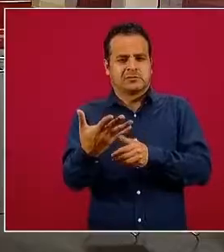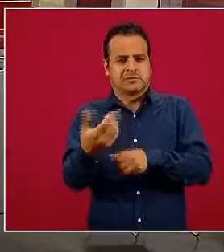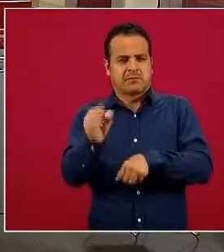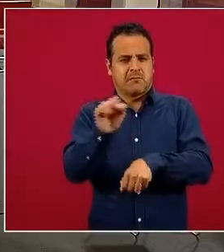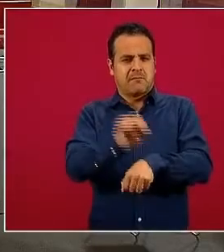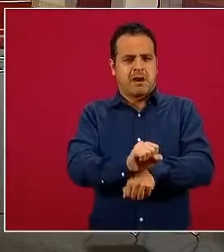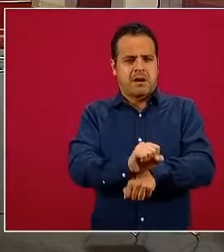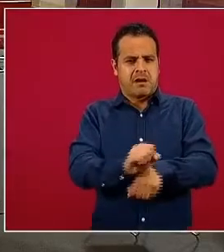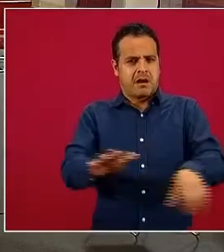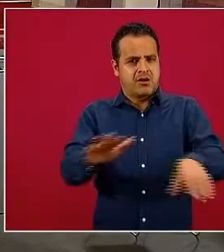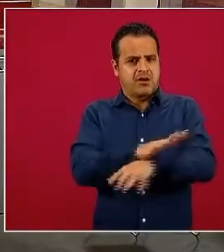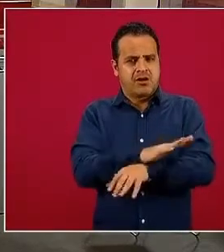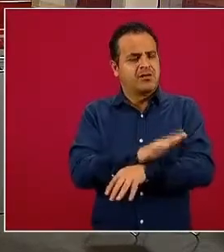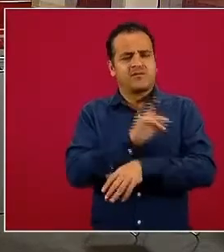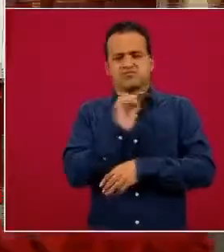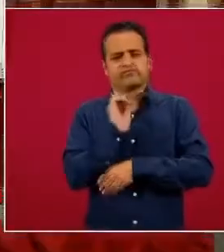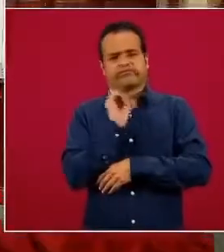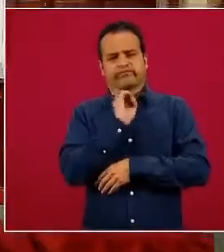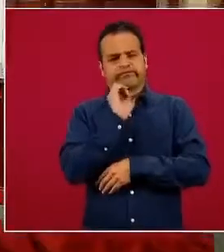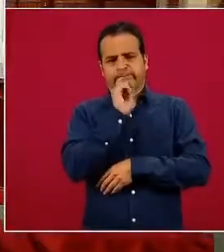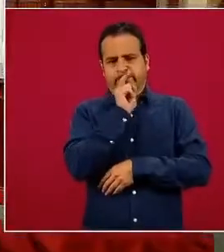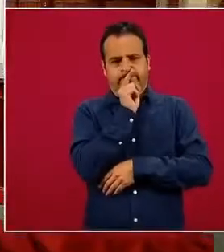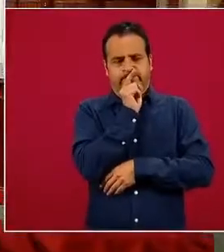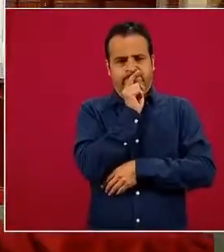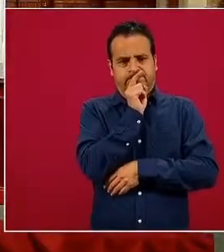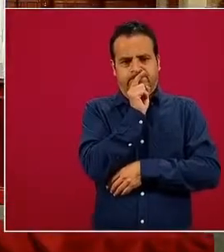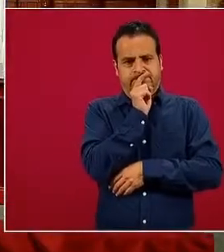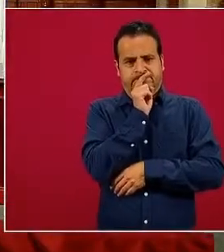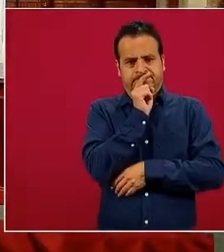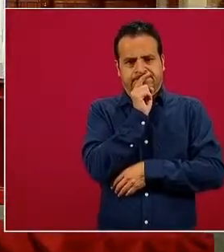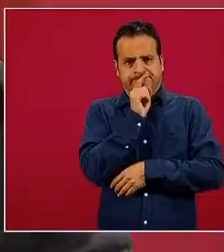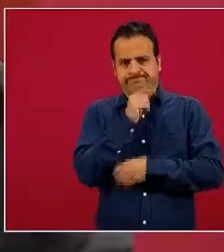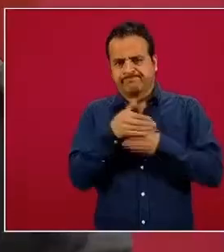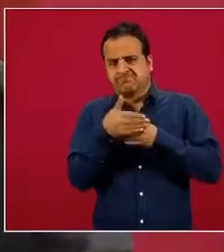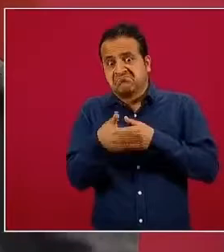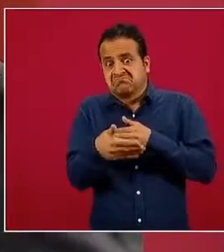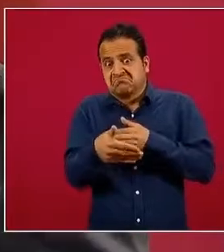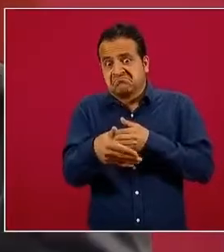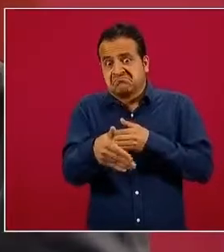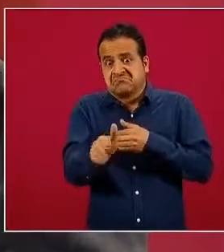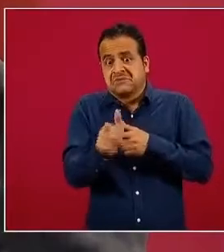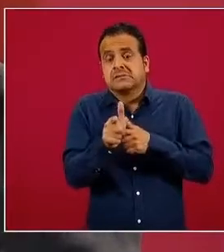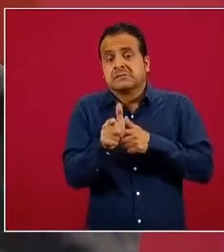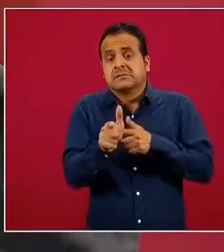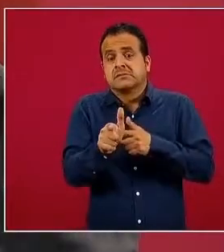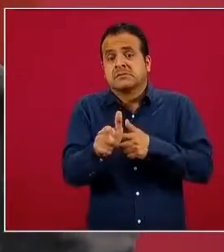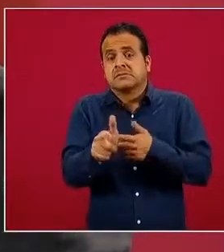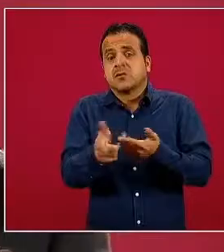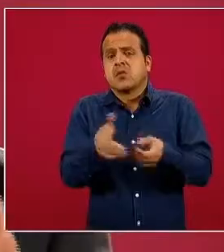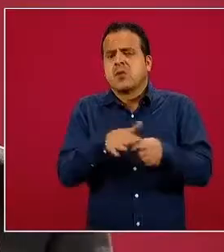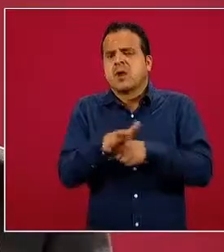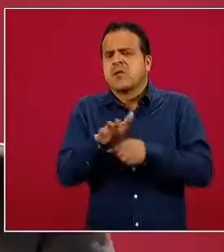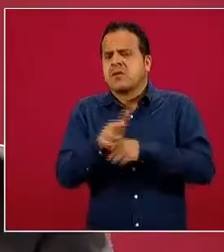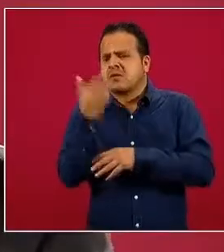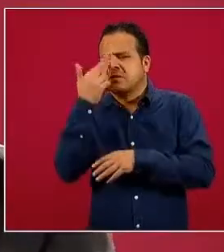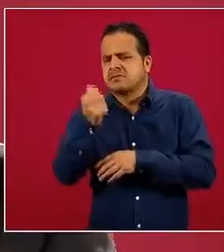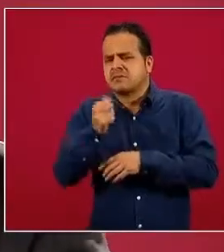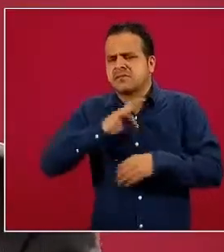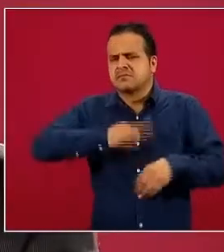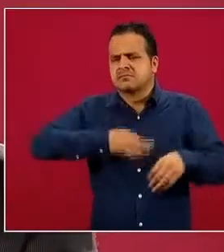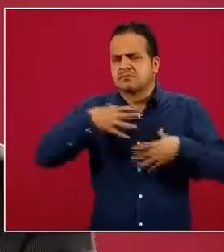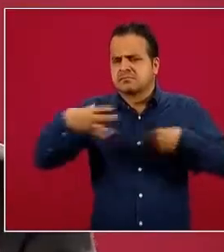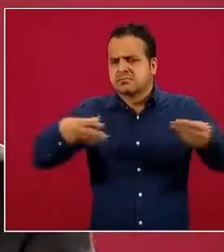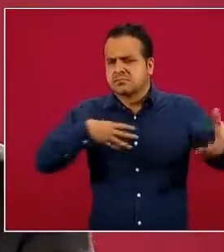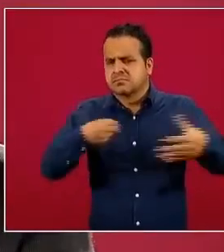trayectoria. ¿Por qué razón? Porque las epidemias, como también lo hemos comentado múltiples veces, no se pueden interrumpir